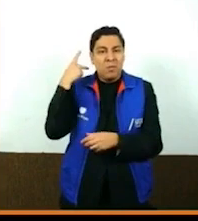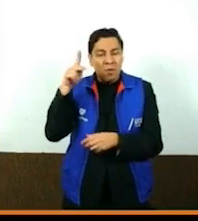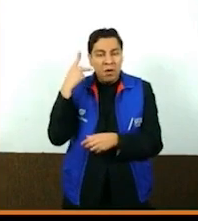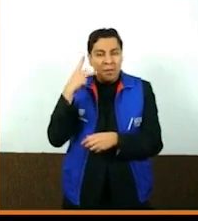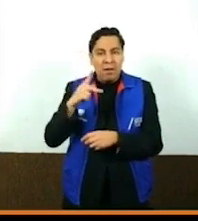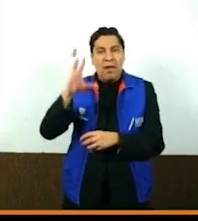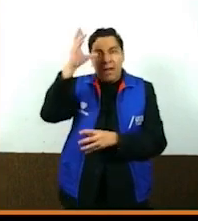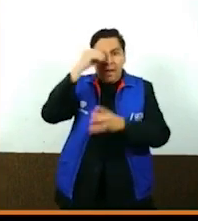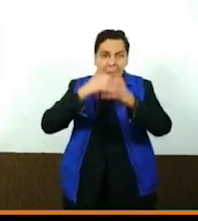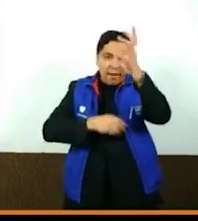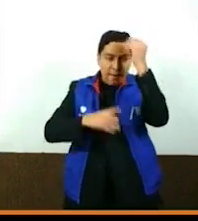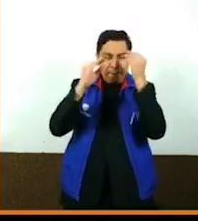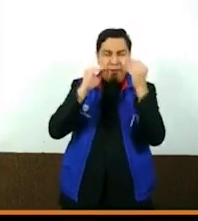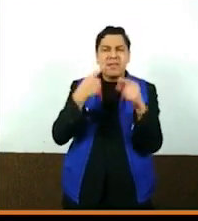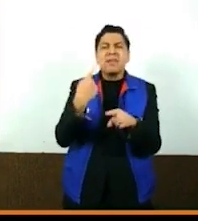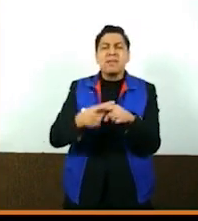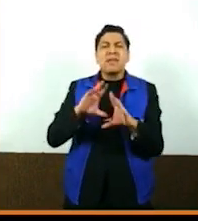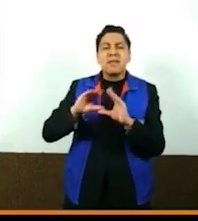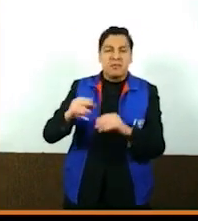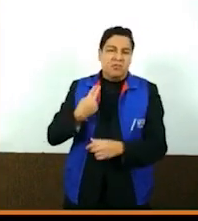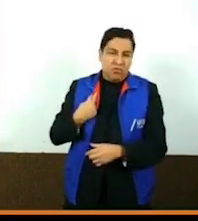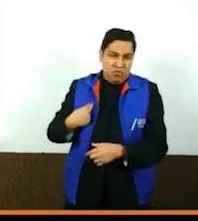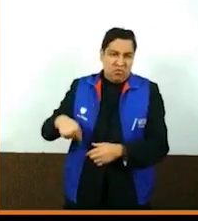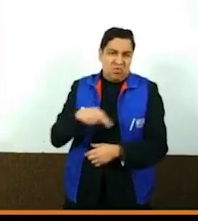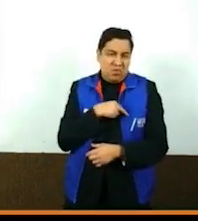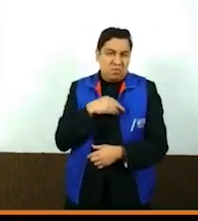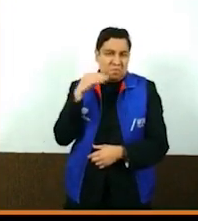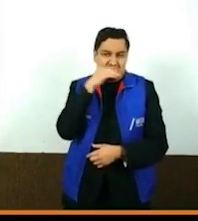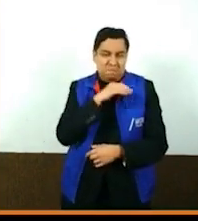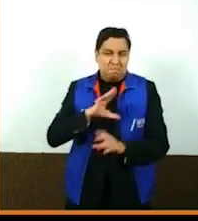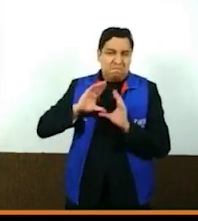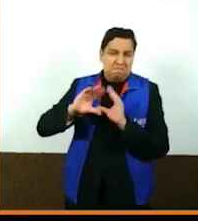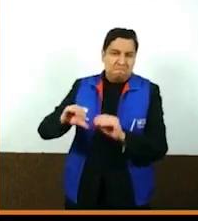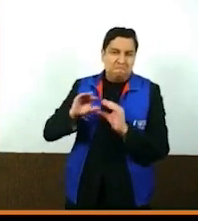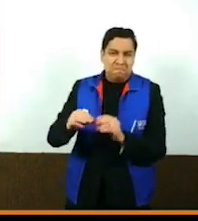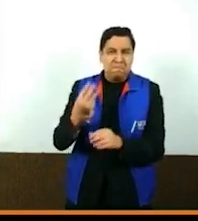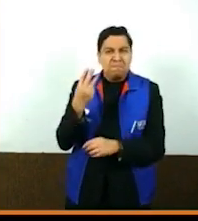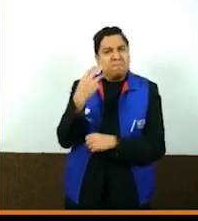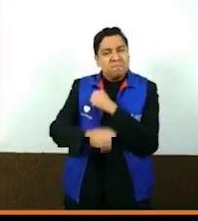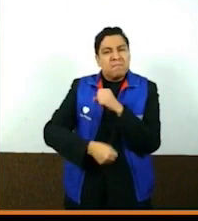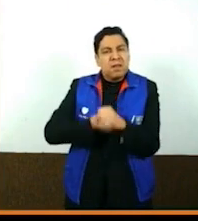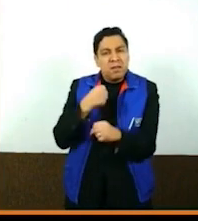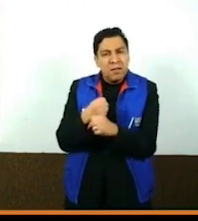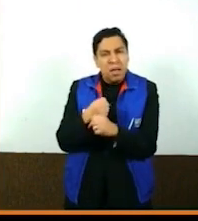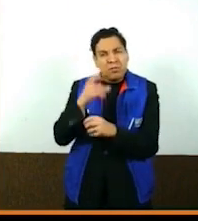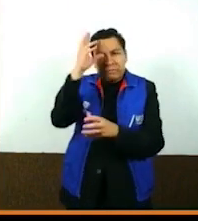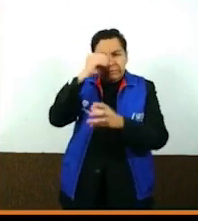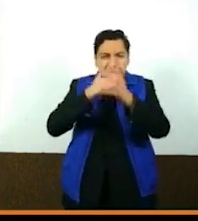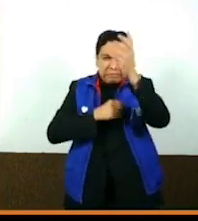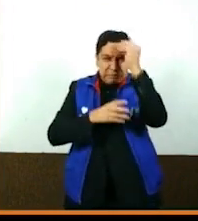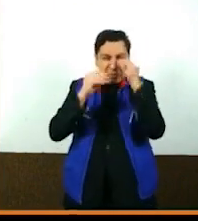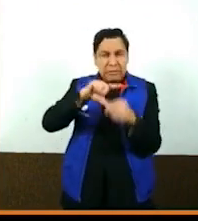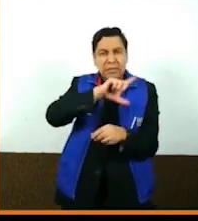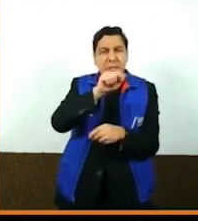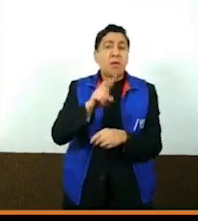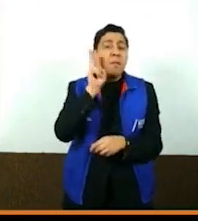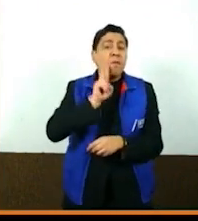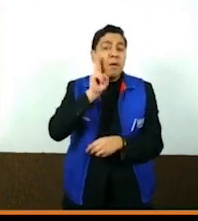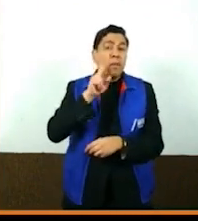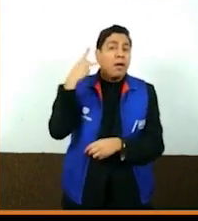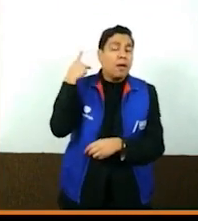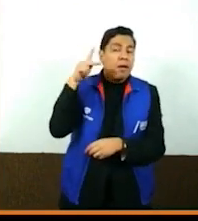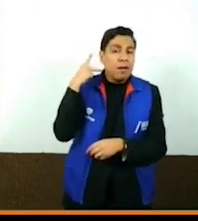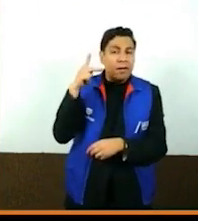3 años. Año y medio pasa en el Training Center, centro de especialización, que tenemos una colaboración con el Estado de